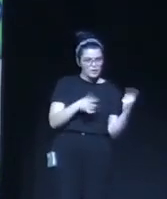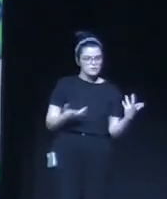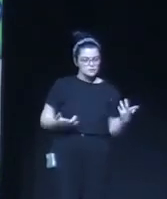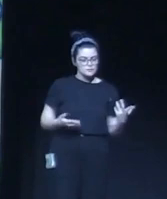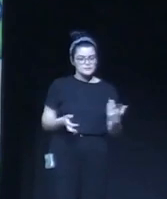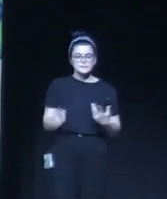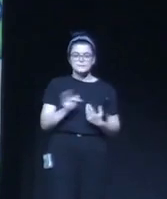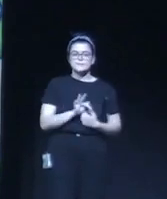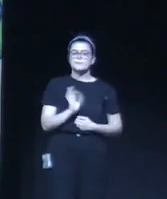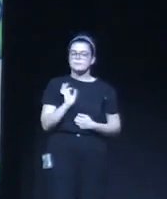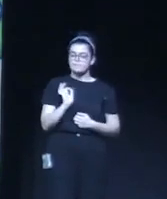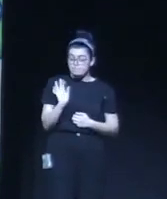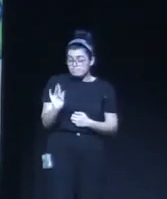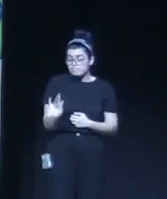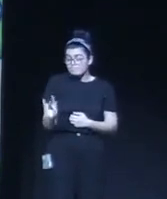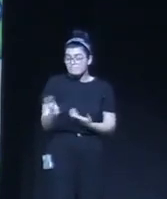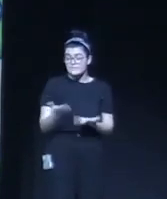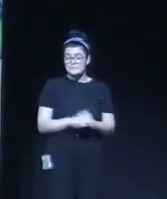Sí, sí, sí.